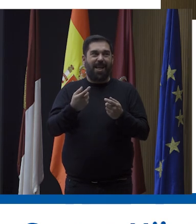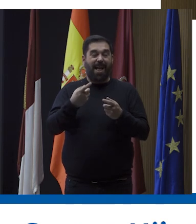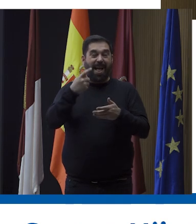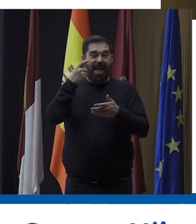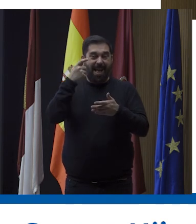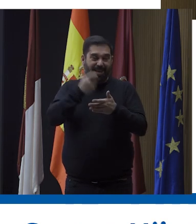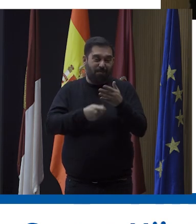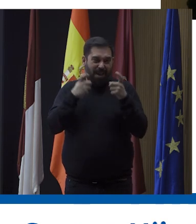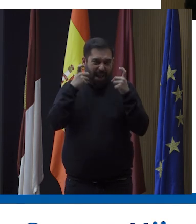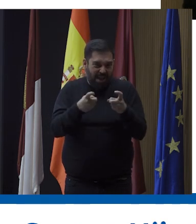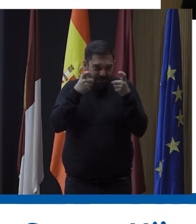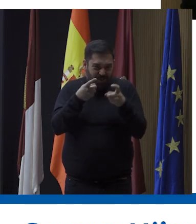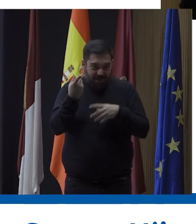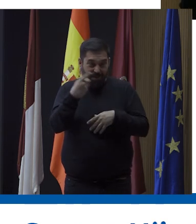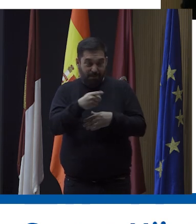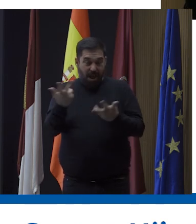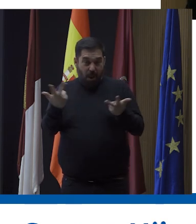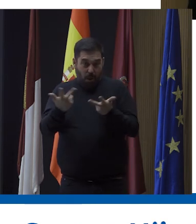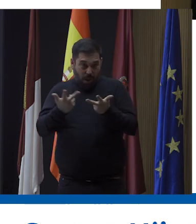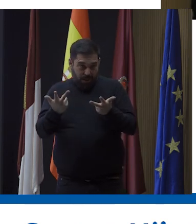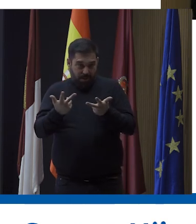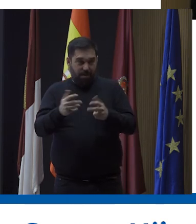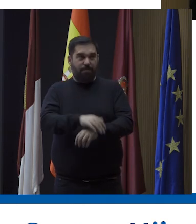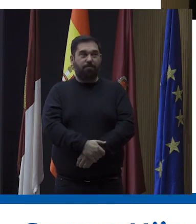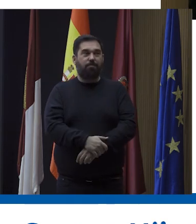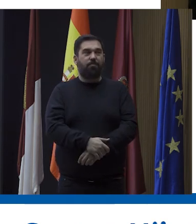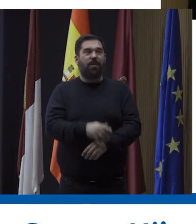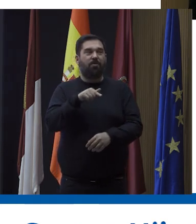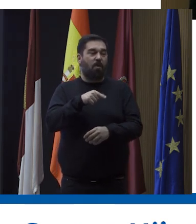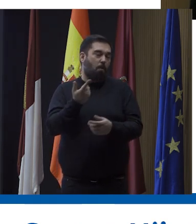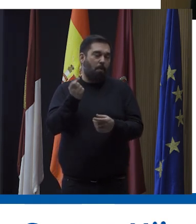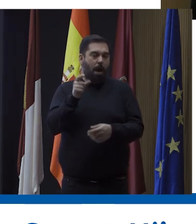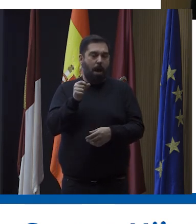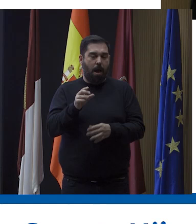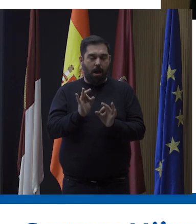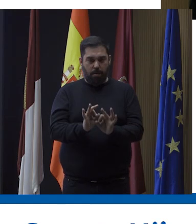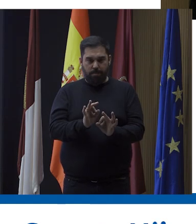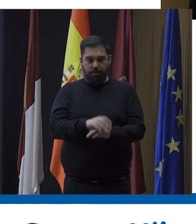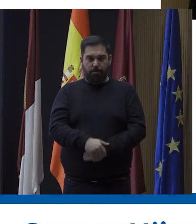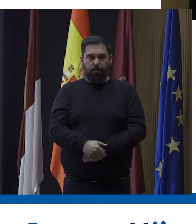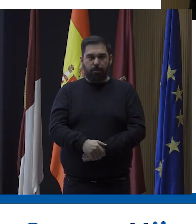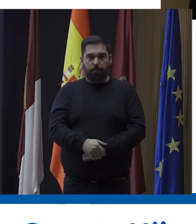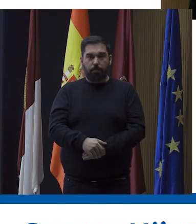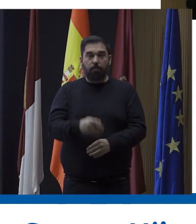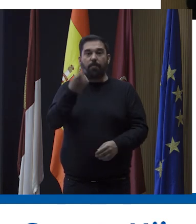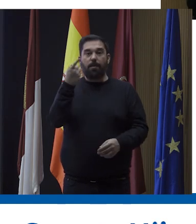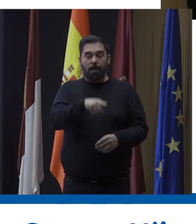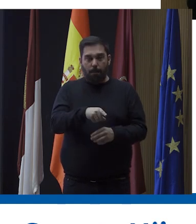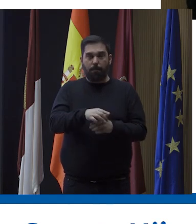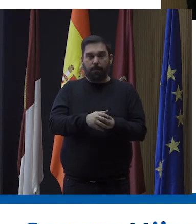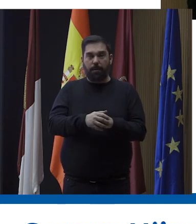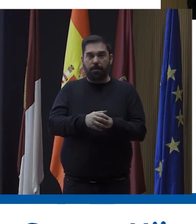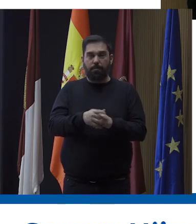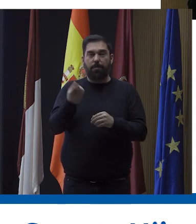de urgencia, que puede tener incontinencia o no, ¿vale? Pero esto es lo más frecuente, con lo que más nos encontramos. Pero también está